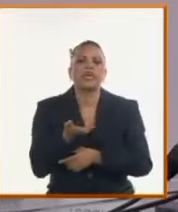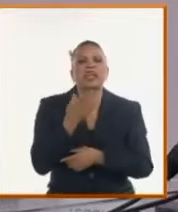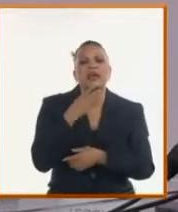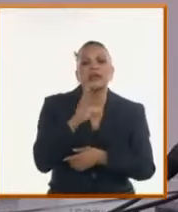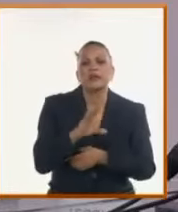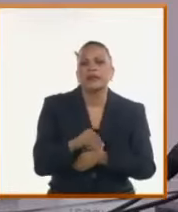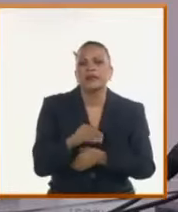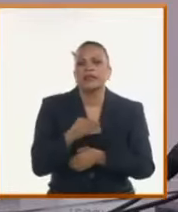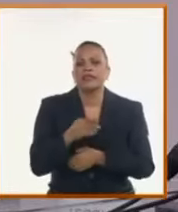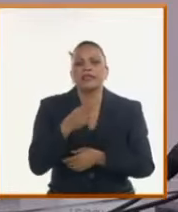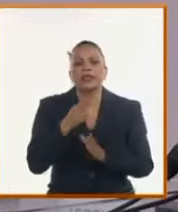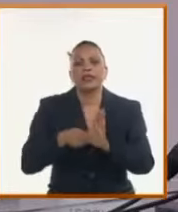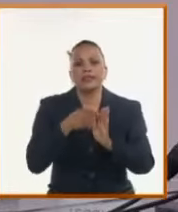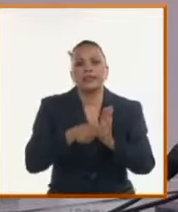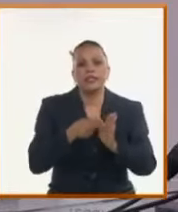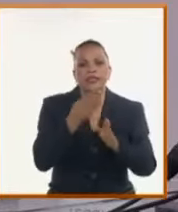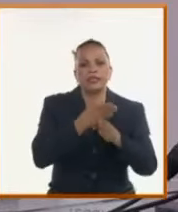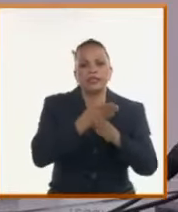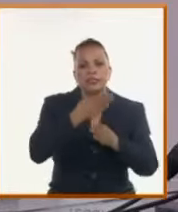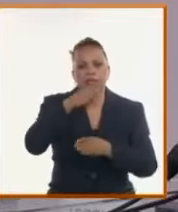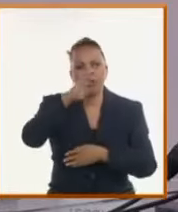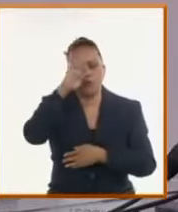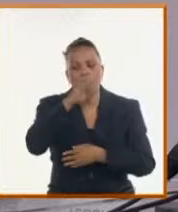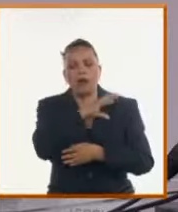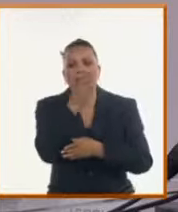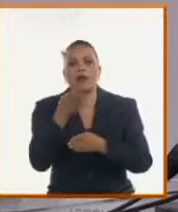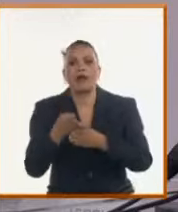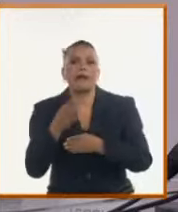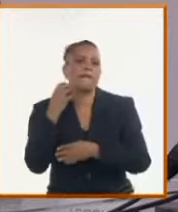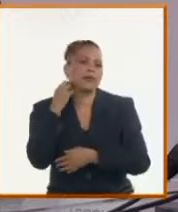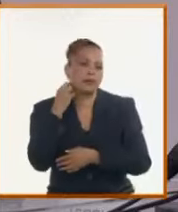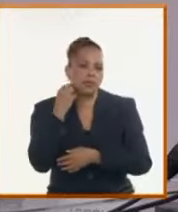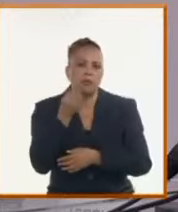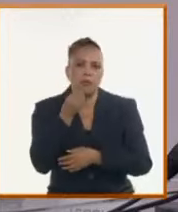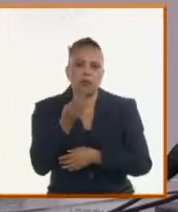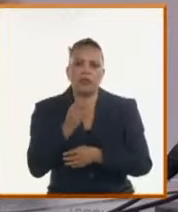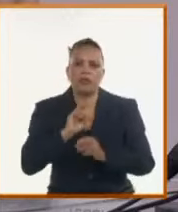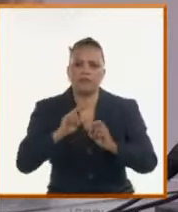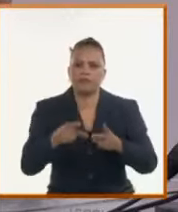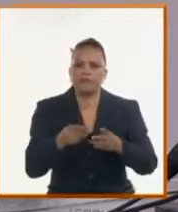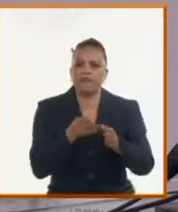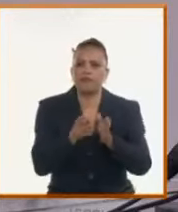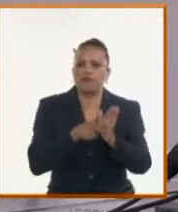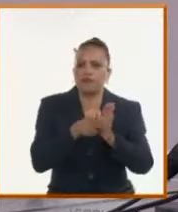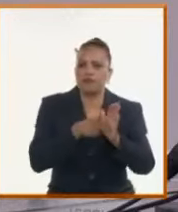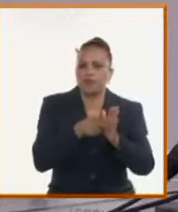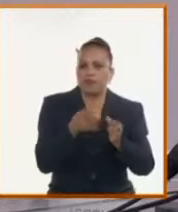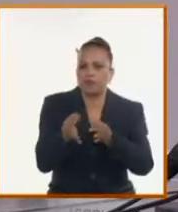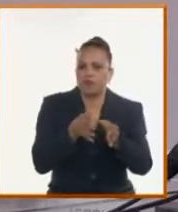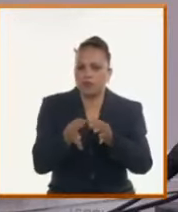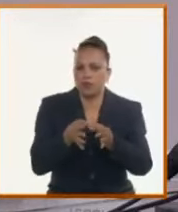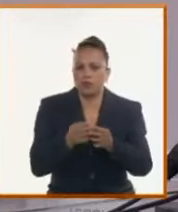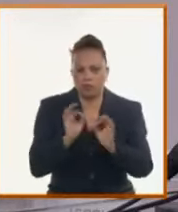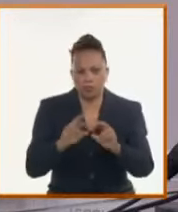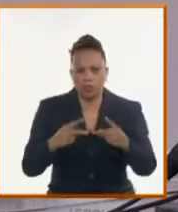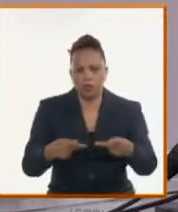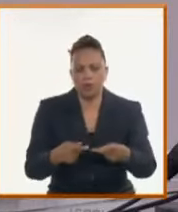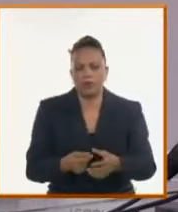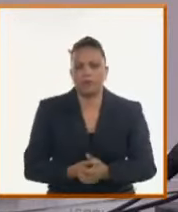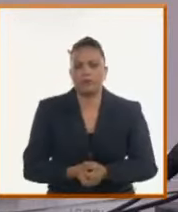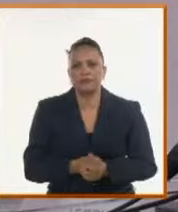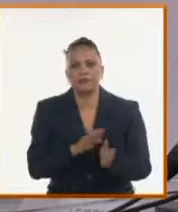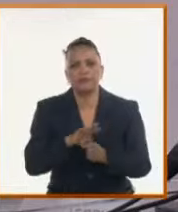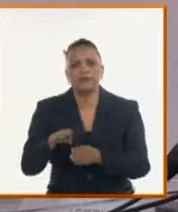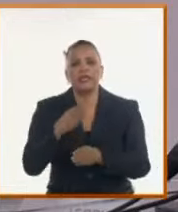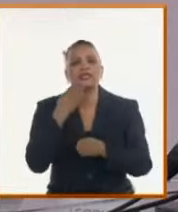pasajeros Santiago Manzanillo está desaparecido Yo me pregunto volverá a funcionar ars son sus siglas dice existía un 100 fuegos